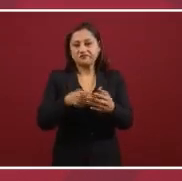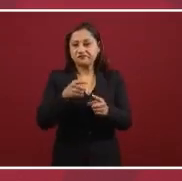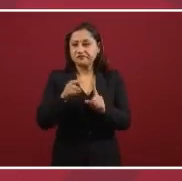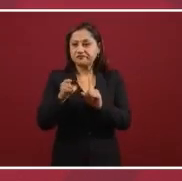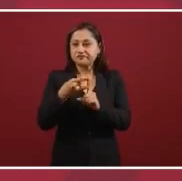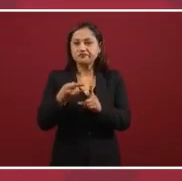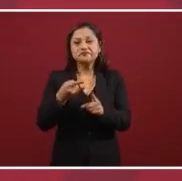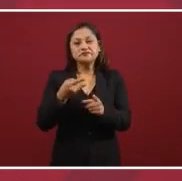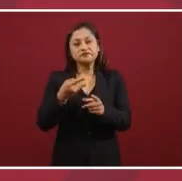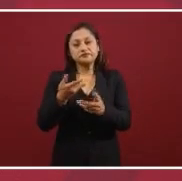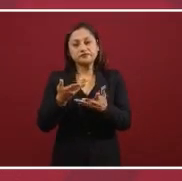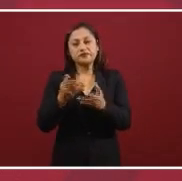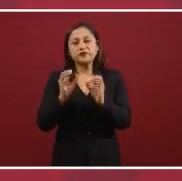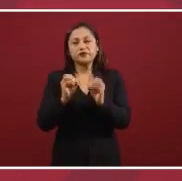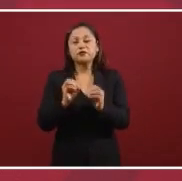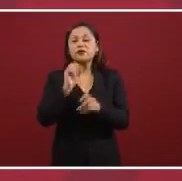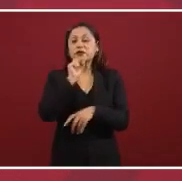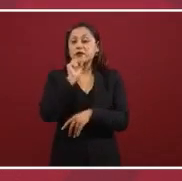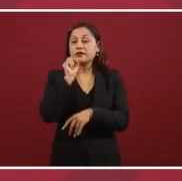a